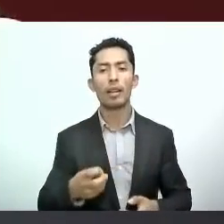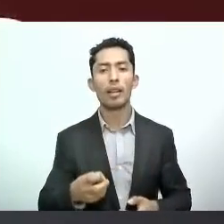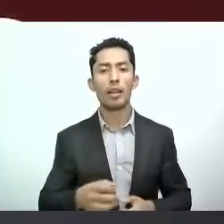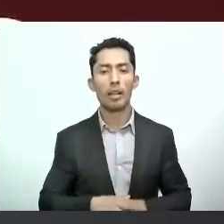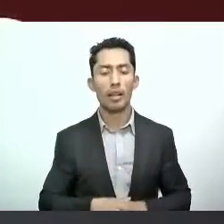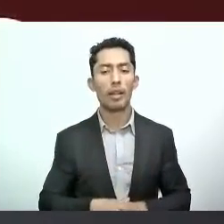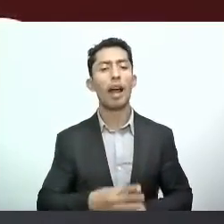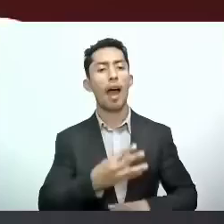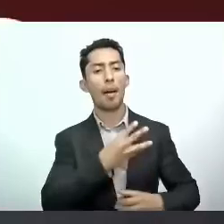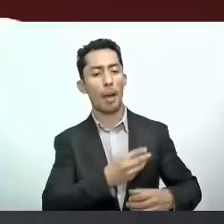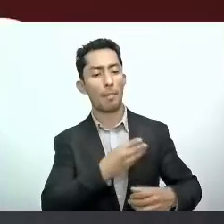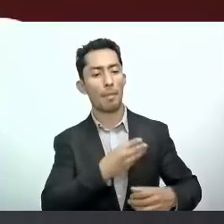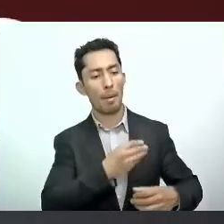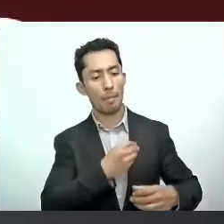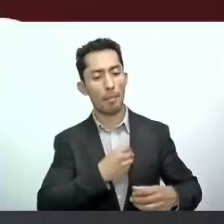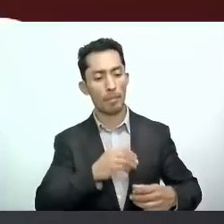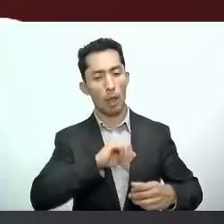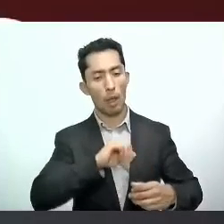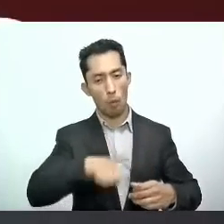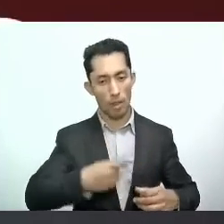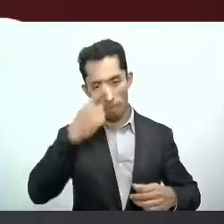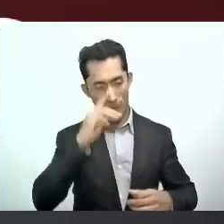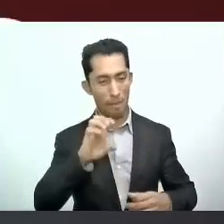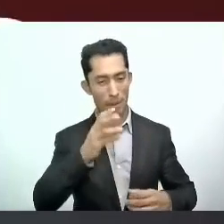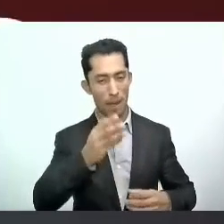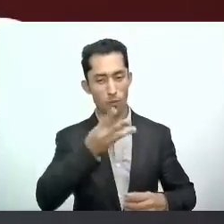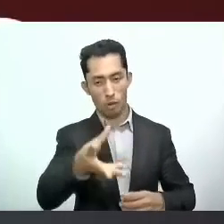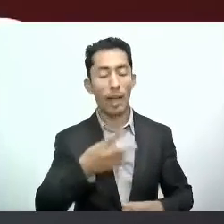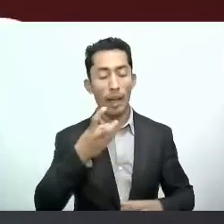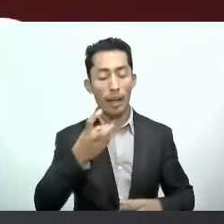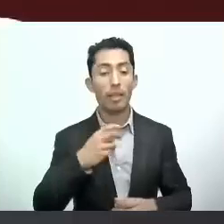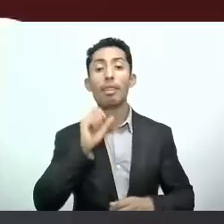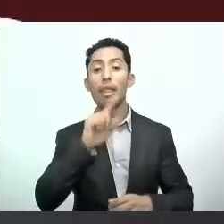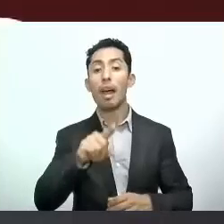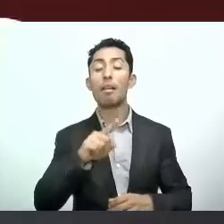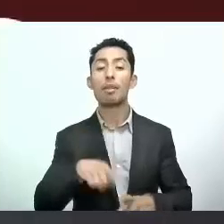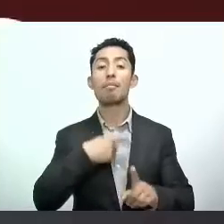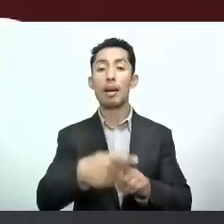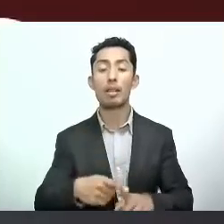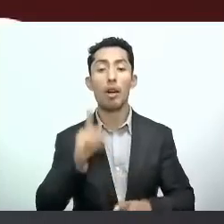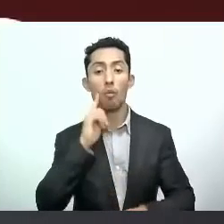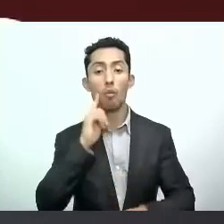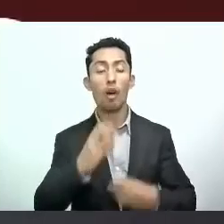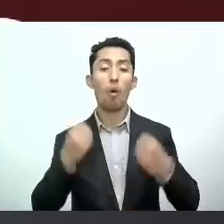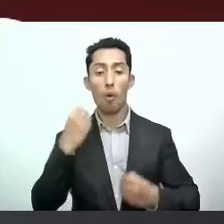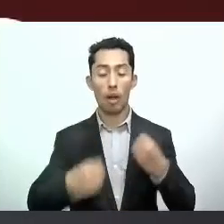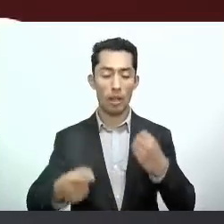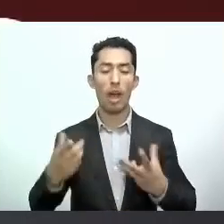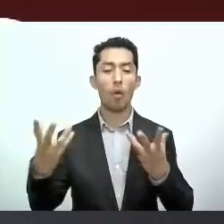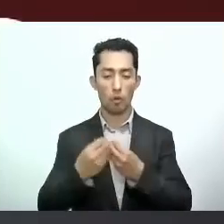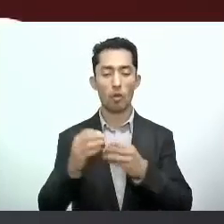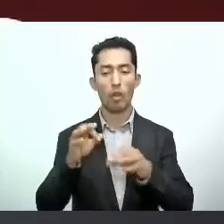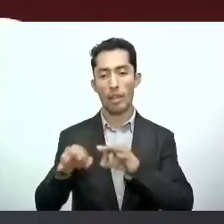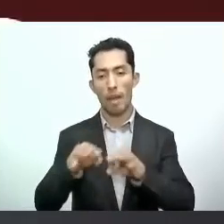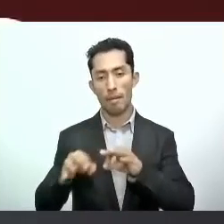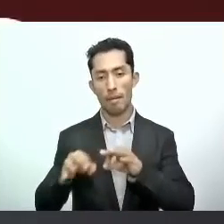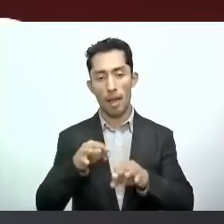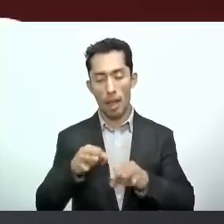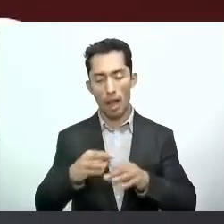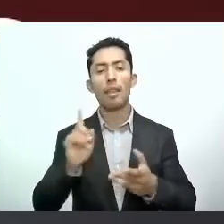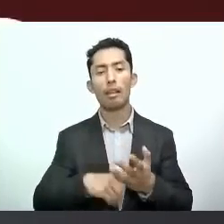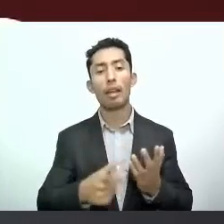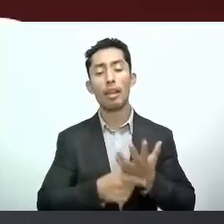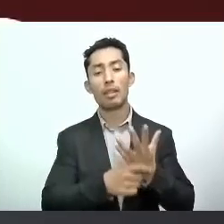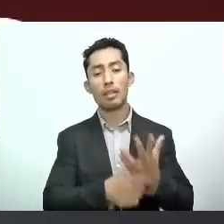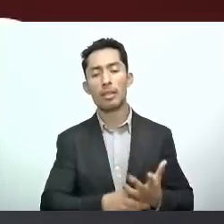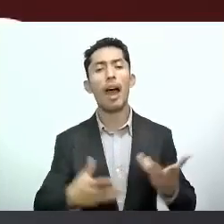leche. Entonces, y además también las juezas con las que trabajábamos nos decían que muchas veces hacer las cosas de